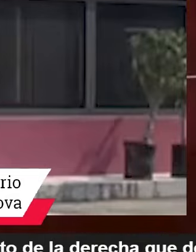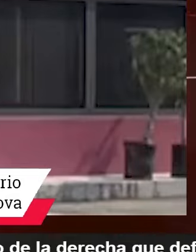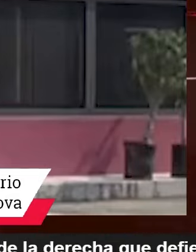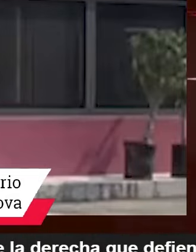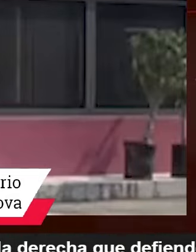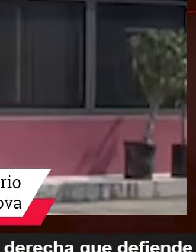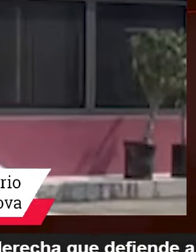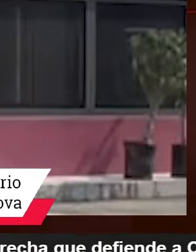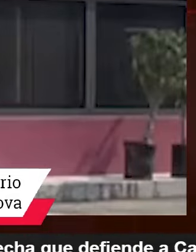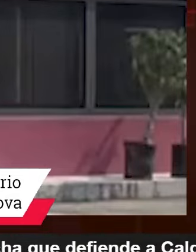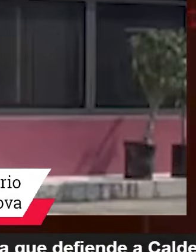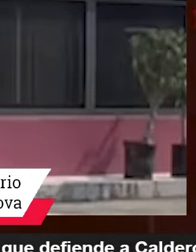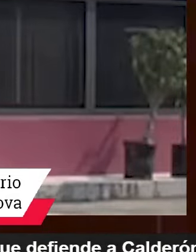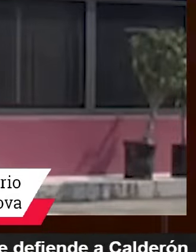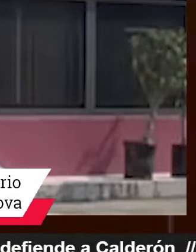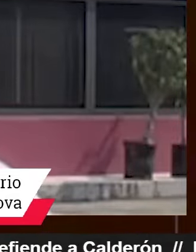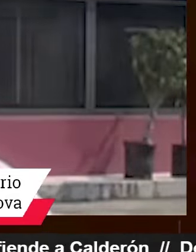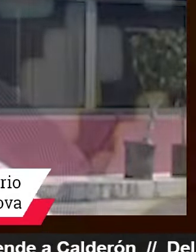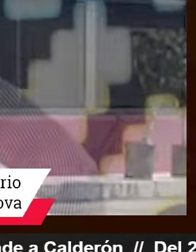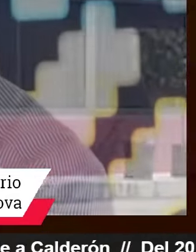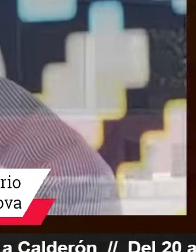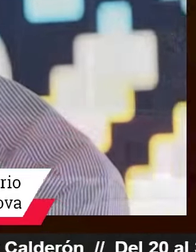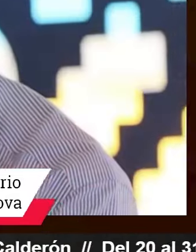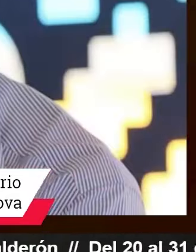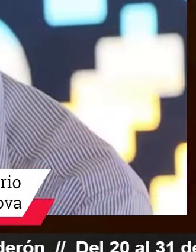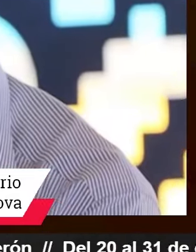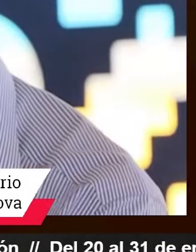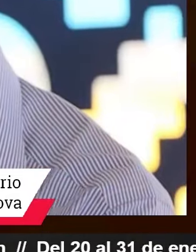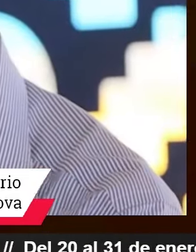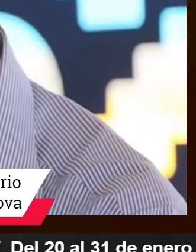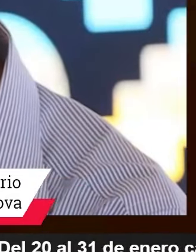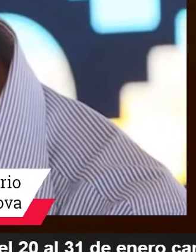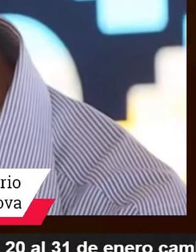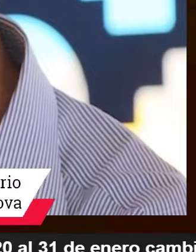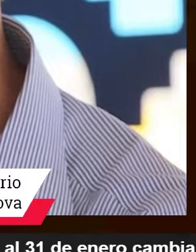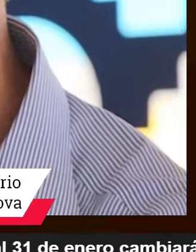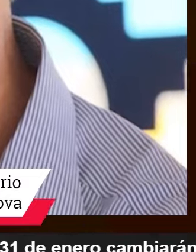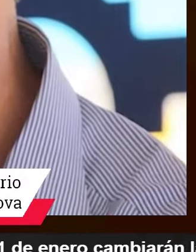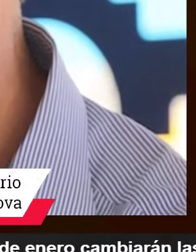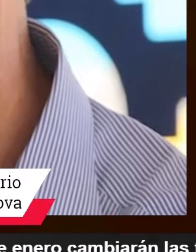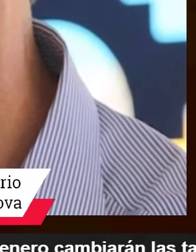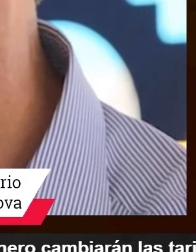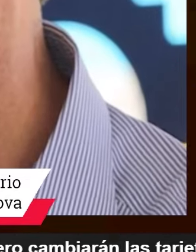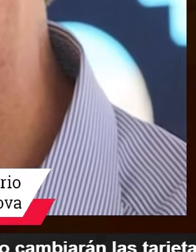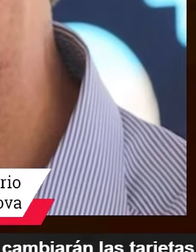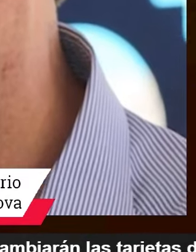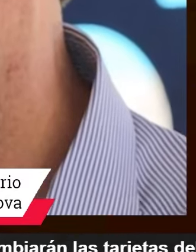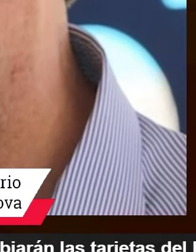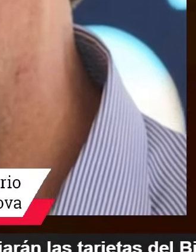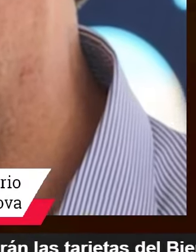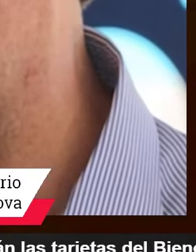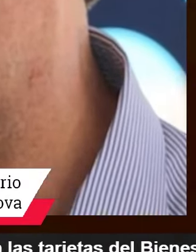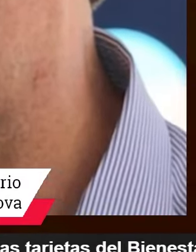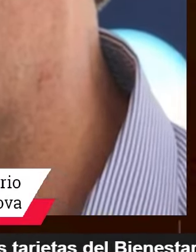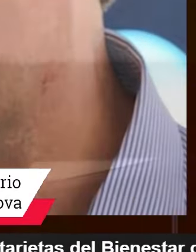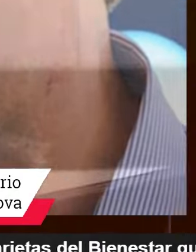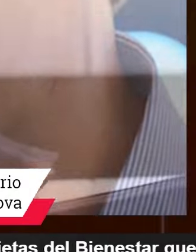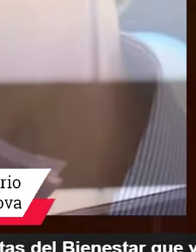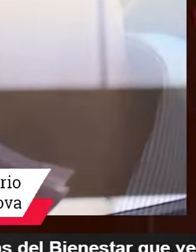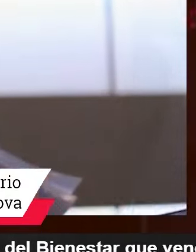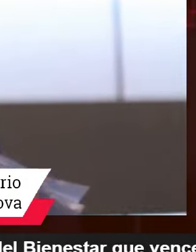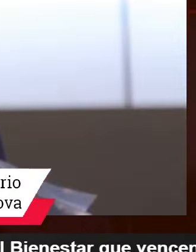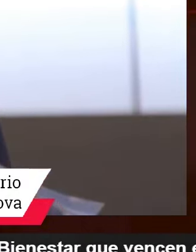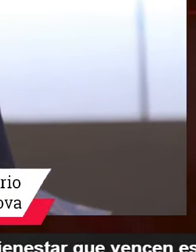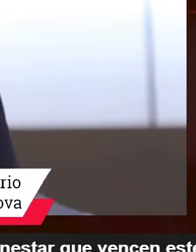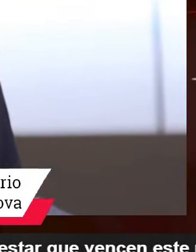electoral como responsable de la misma pues mencionaba que ella sí solicita dinero para la observación